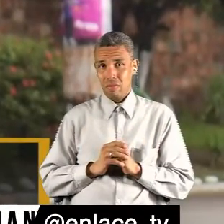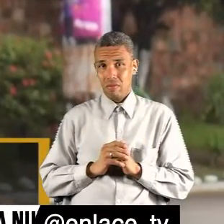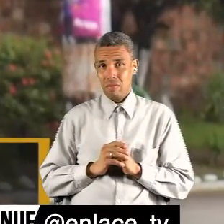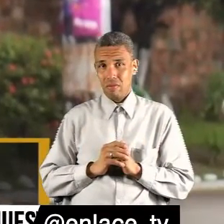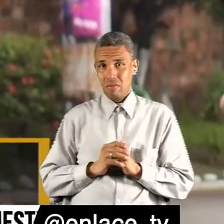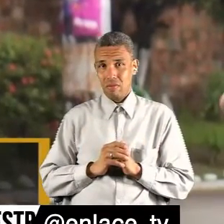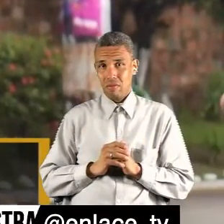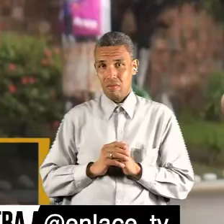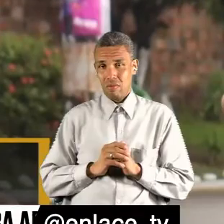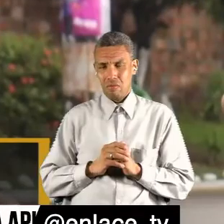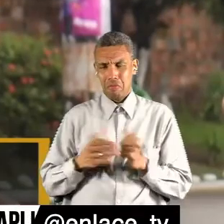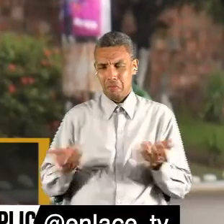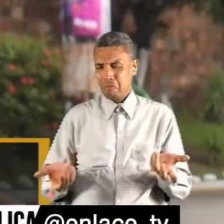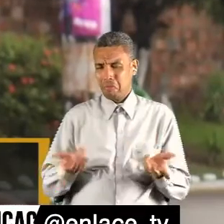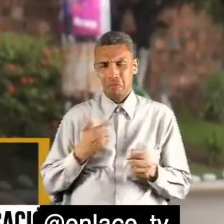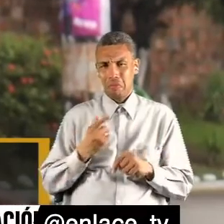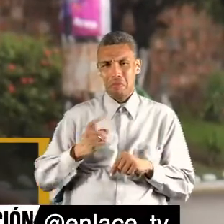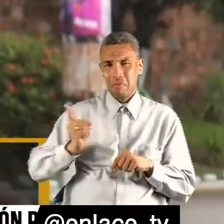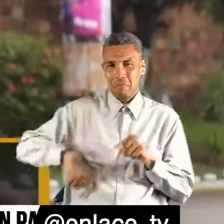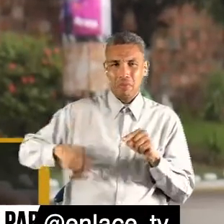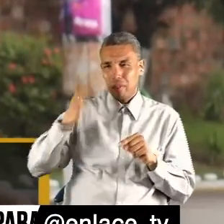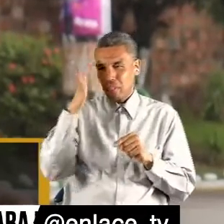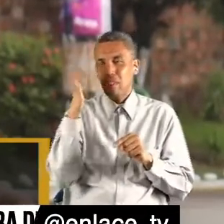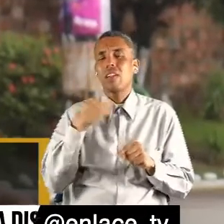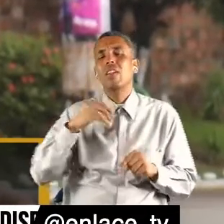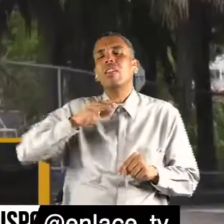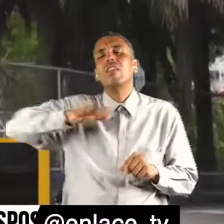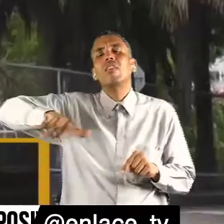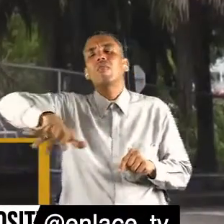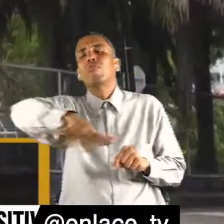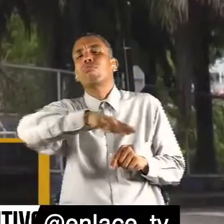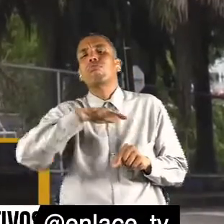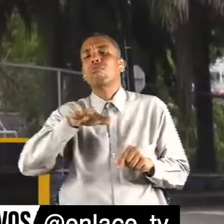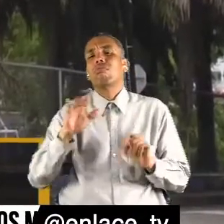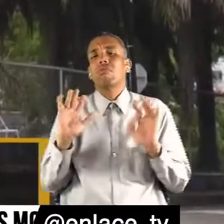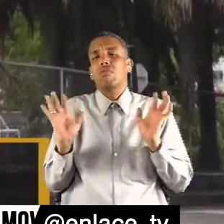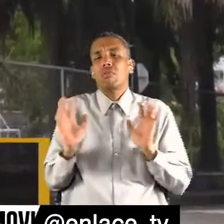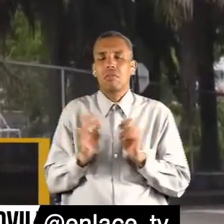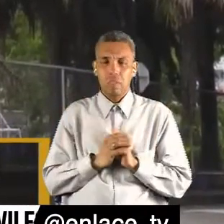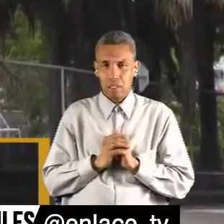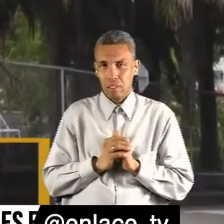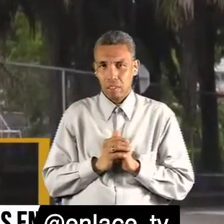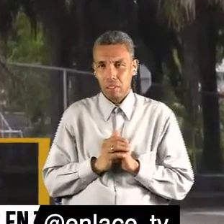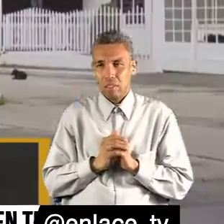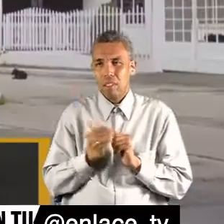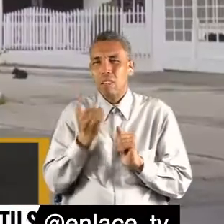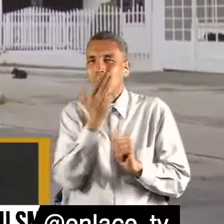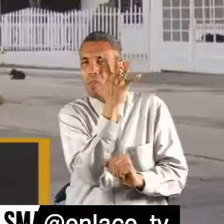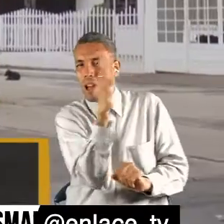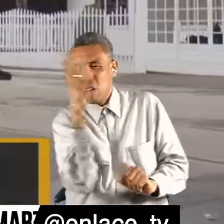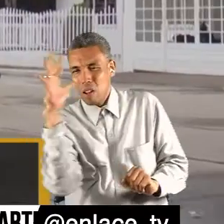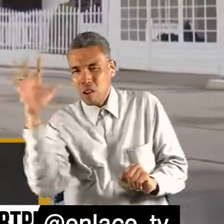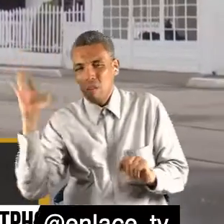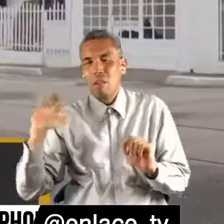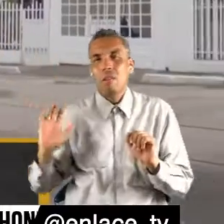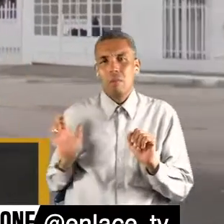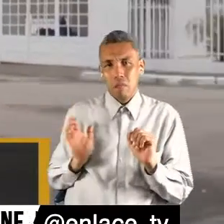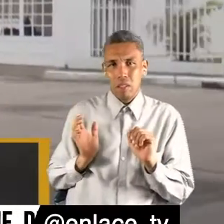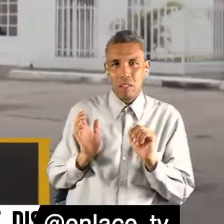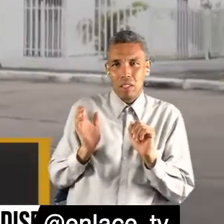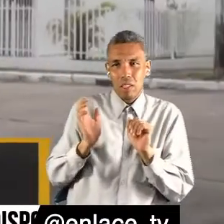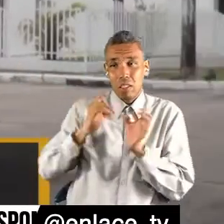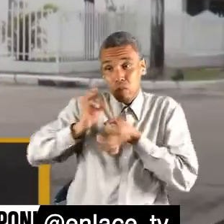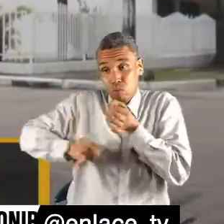ser utilizados sino simplemente para protección de ladera de ríos. Propietarios y Junta de Acción Comunal emprenderán ahora las acciones legales